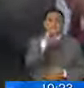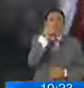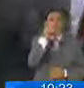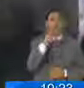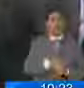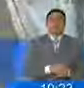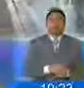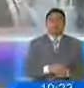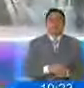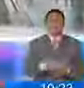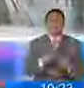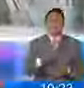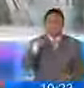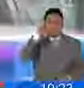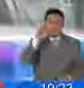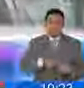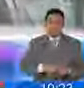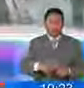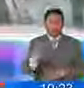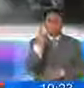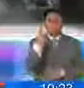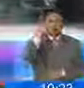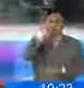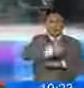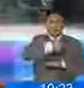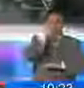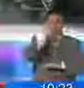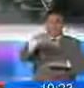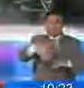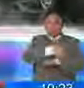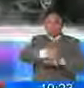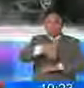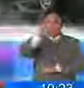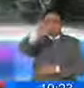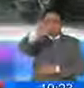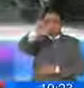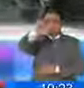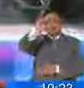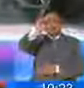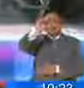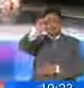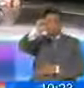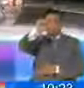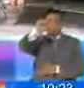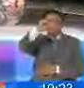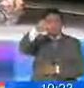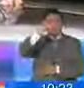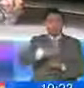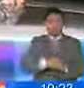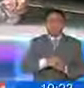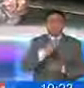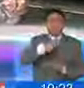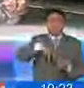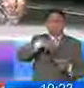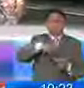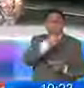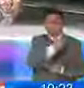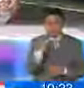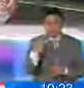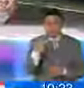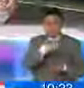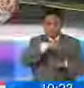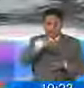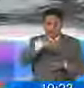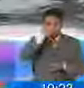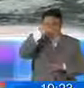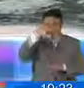pactó para el cobro de cada uno de los 2 peajes de la vía Aloa-Santo Domingo. Así lo acordaron los prefectos de las provincias de Pichincha y Santo